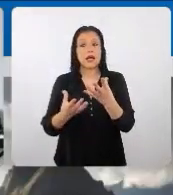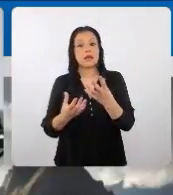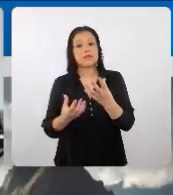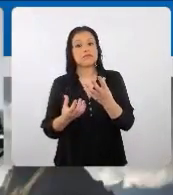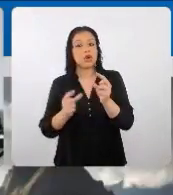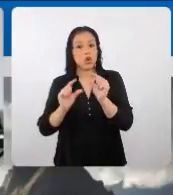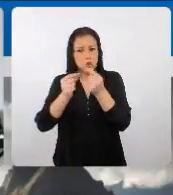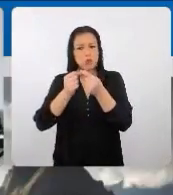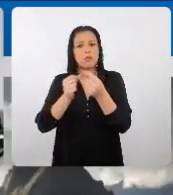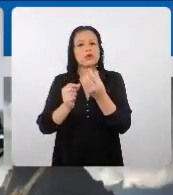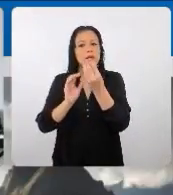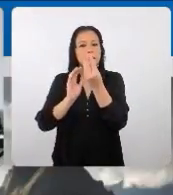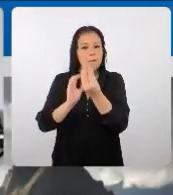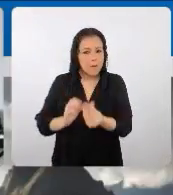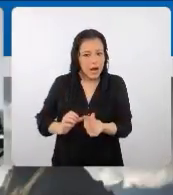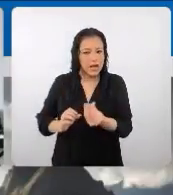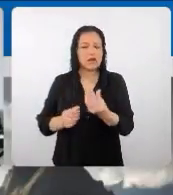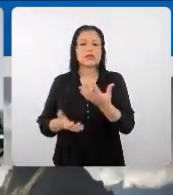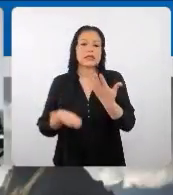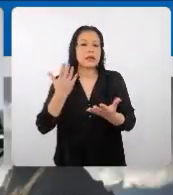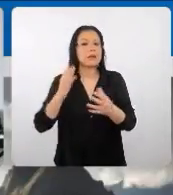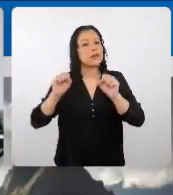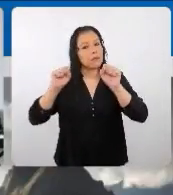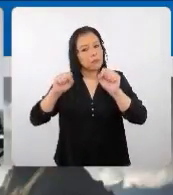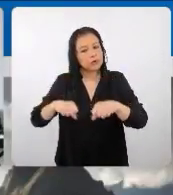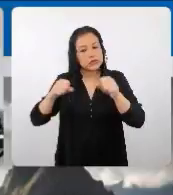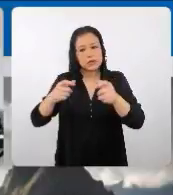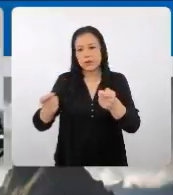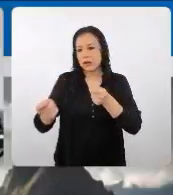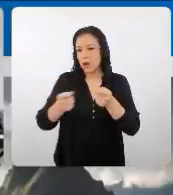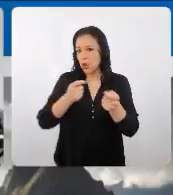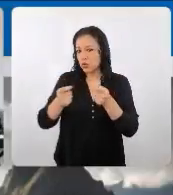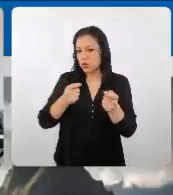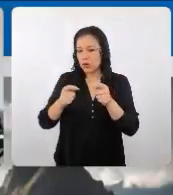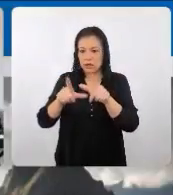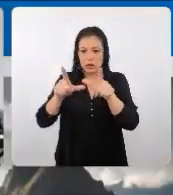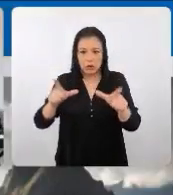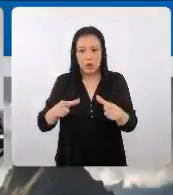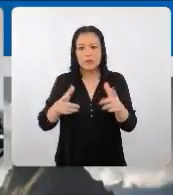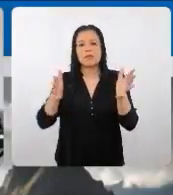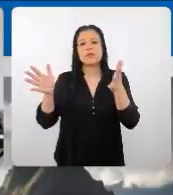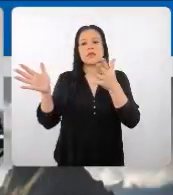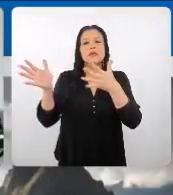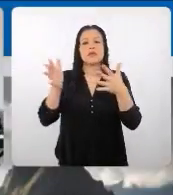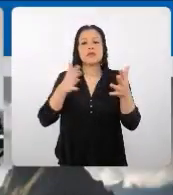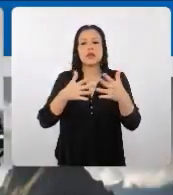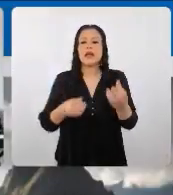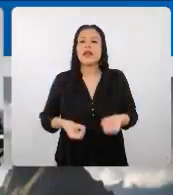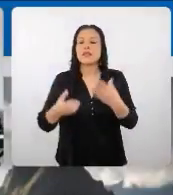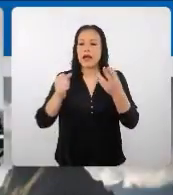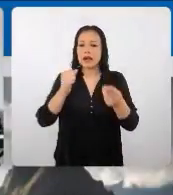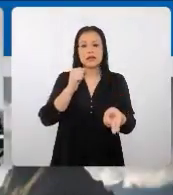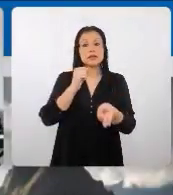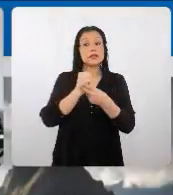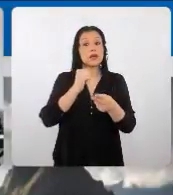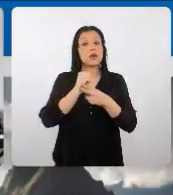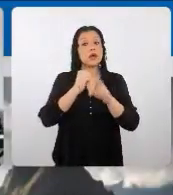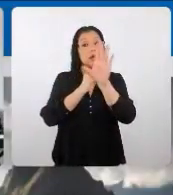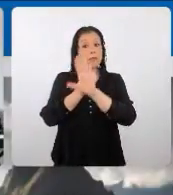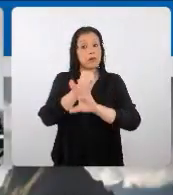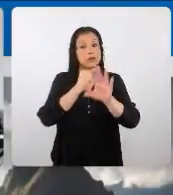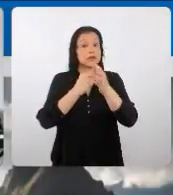reducidos, que existe la posibilidad de manejar espacios al aire libre, y irradiar seguridad en este